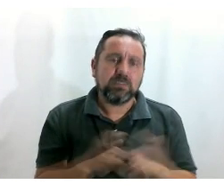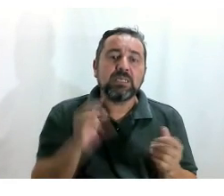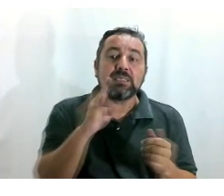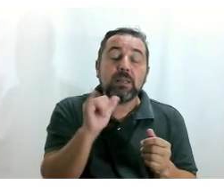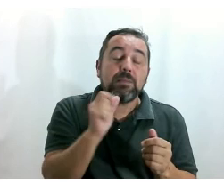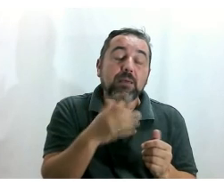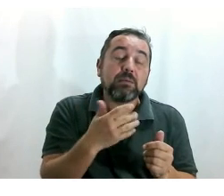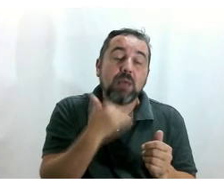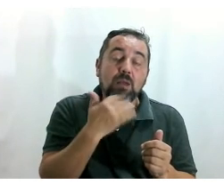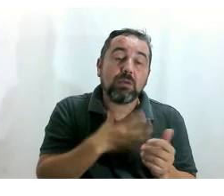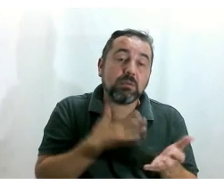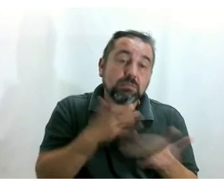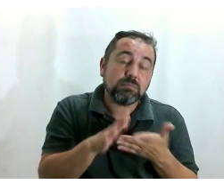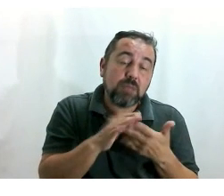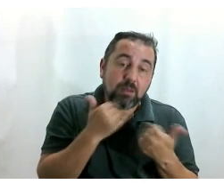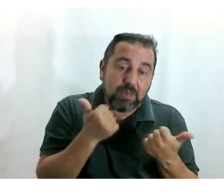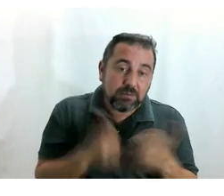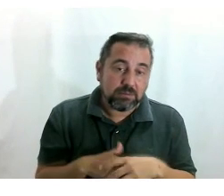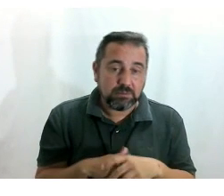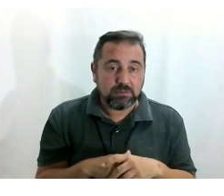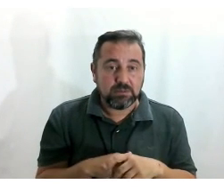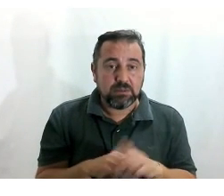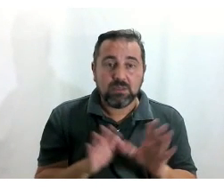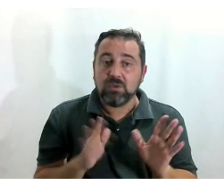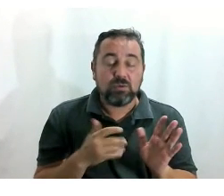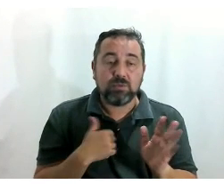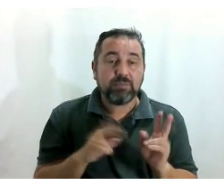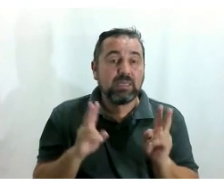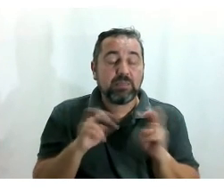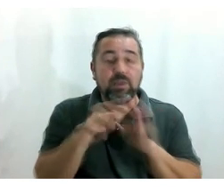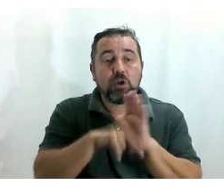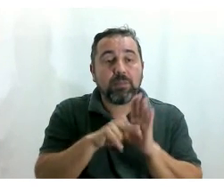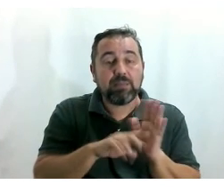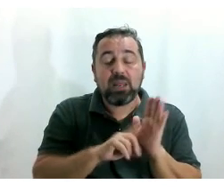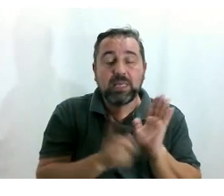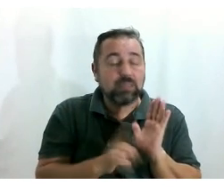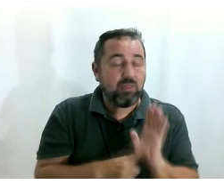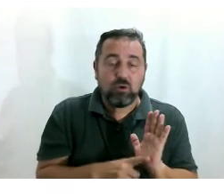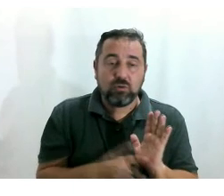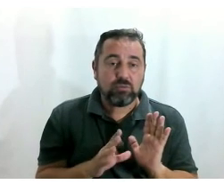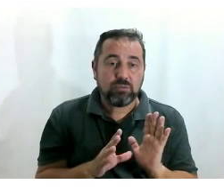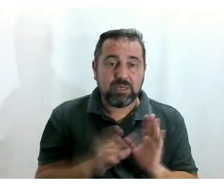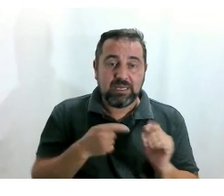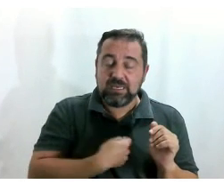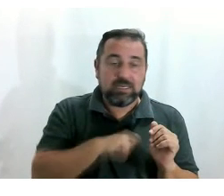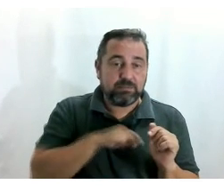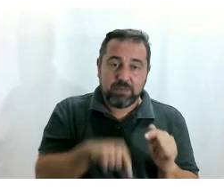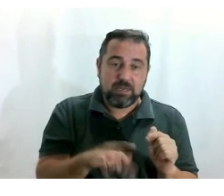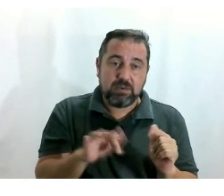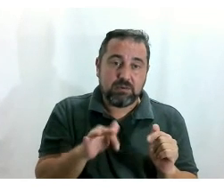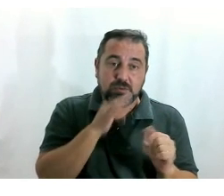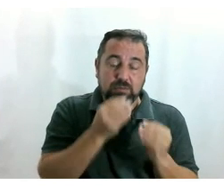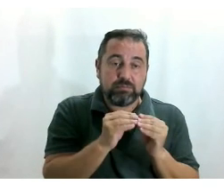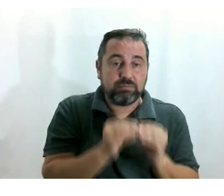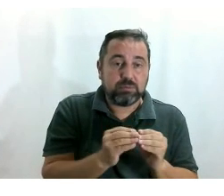si quieres tú comentar algo al respecto. Bueno, respecto a la normativa y a la legislación, en España tendrá que aplicar pues, lo